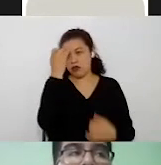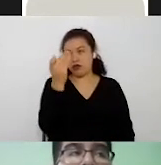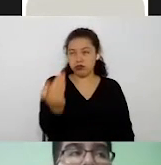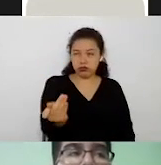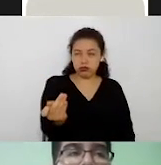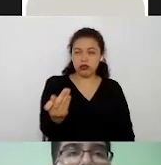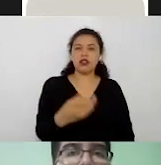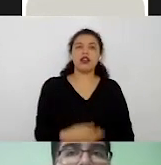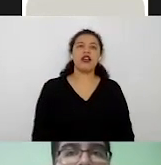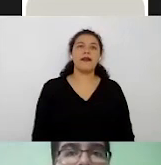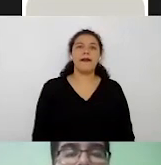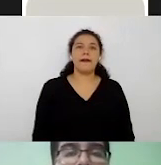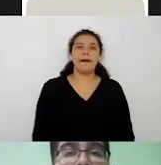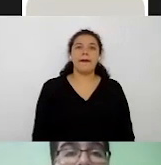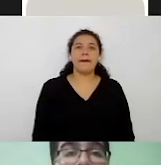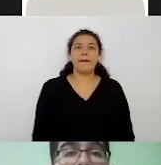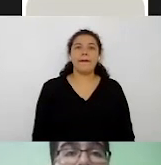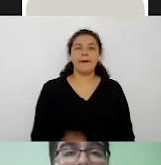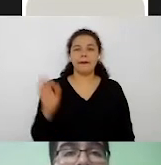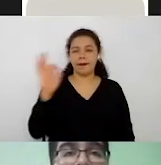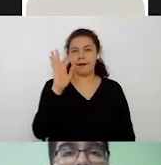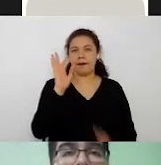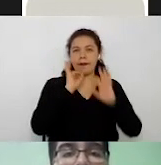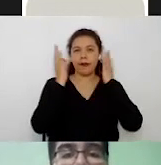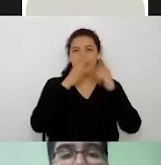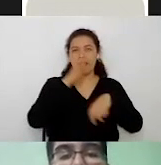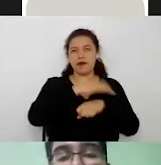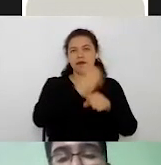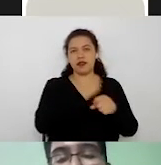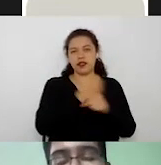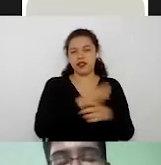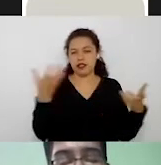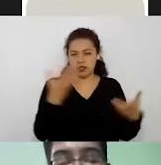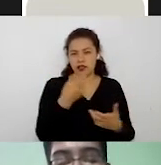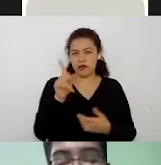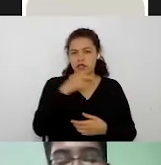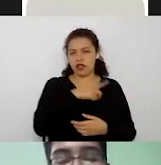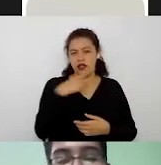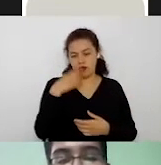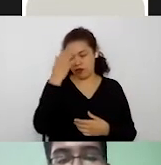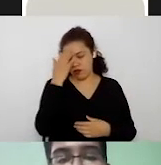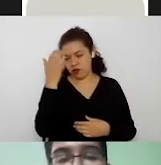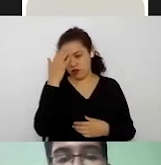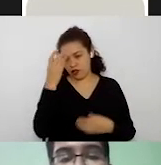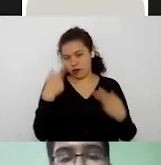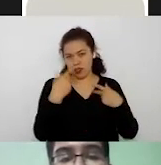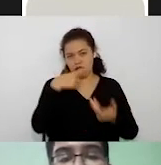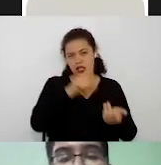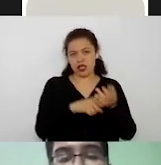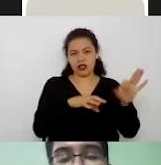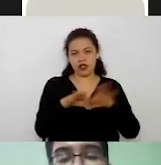quizás hay una manera práctica de hacerlo, pero sería conocer que las personas que trabajan